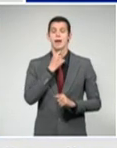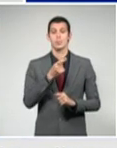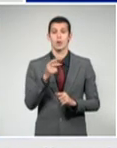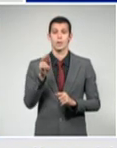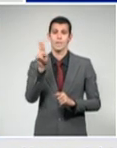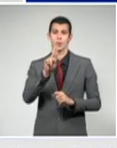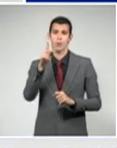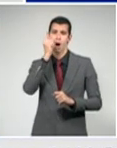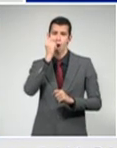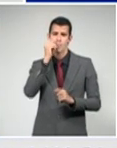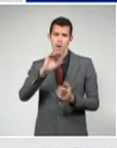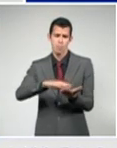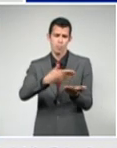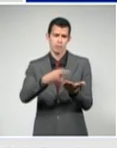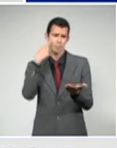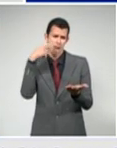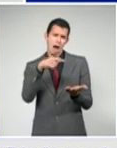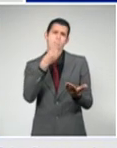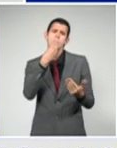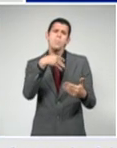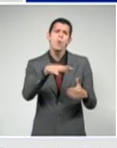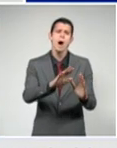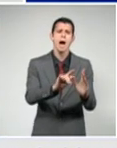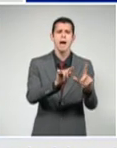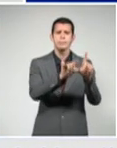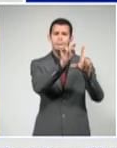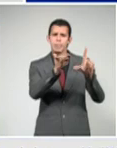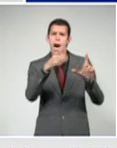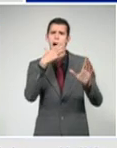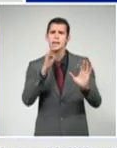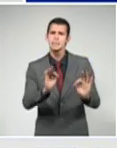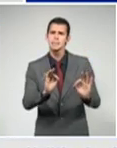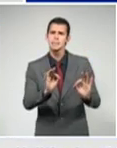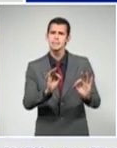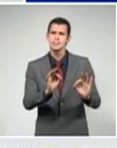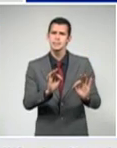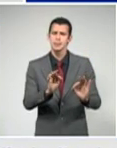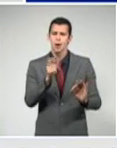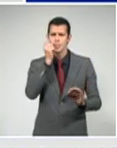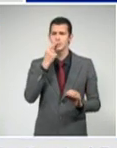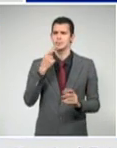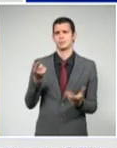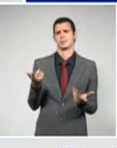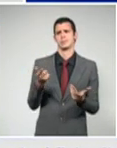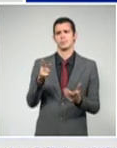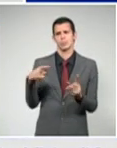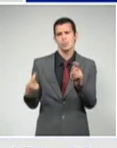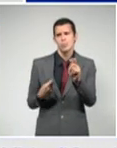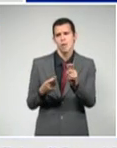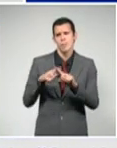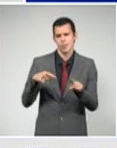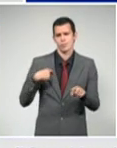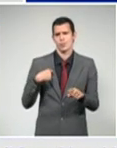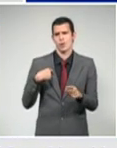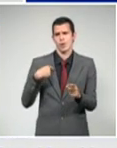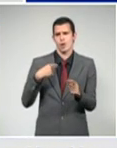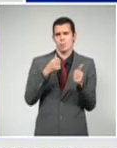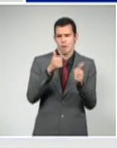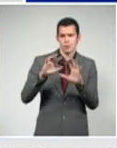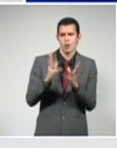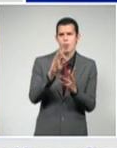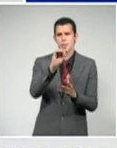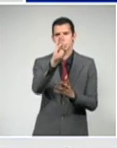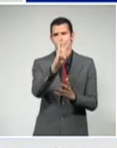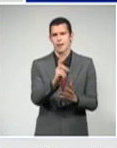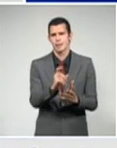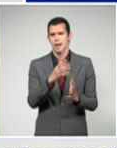para que su pronóstico no se cumpla. Y de todas formas, y ustedes pueden ver, o por lo menos se los voy a tratar de